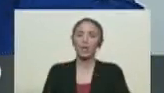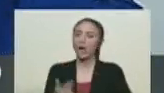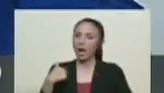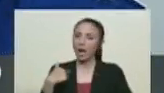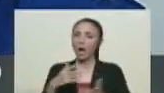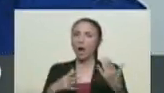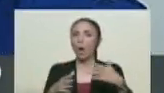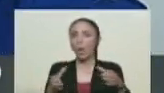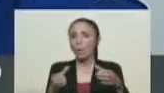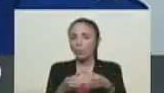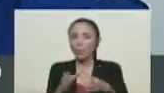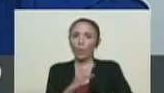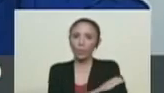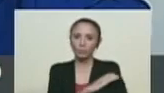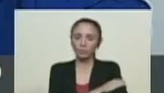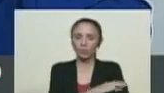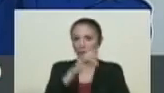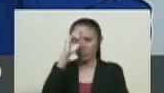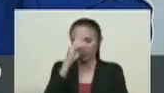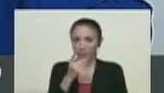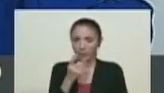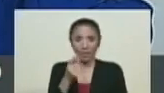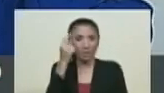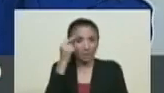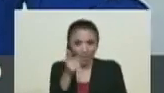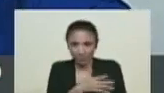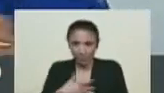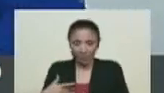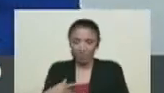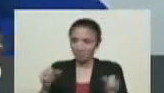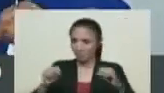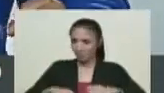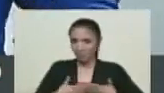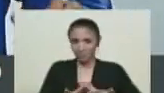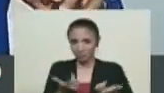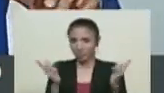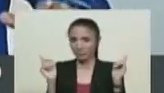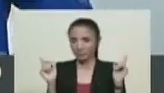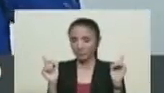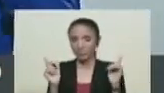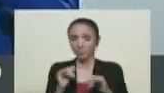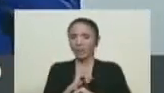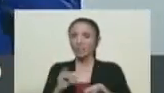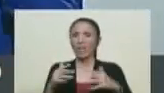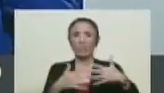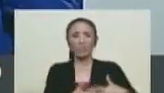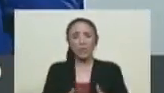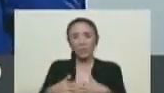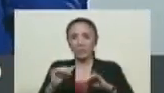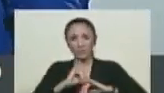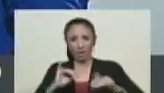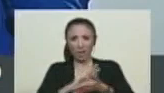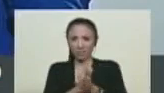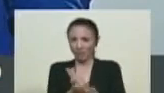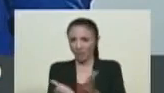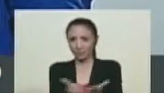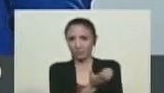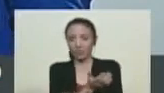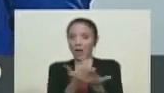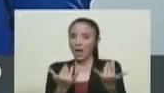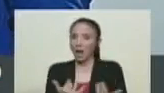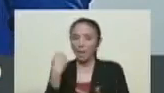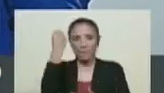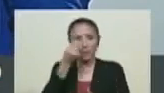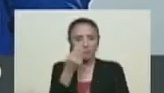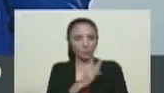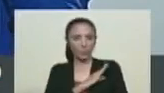República Dominicana el día que ellos estén dispuestos y que rompan las amarras con el imperio norteamericano y empiecen a pensar con cabeza